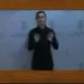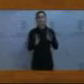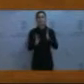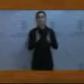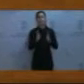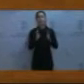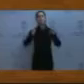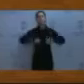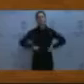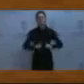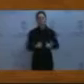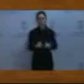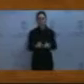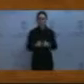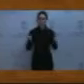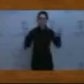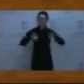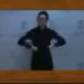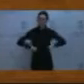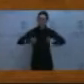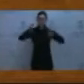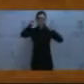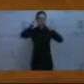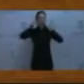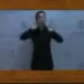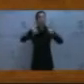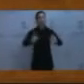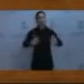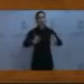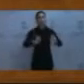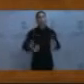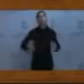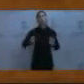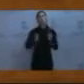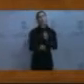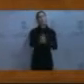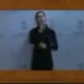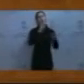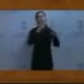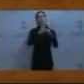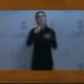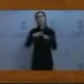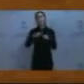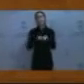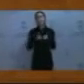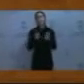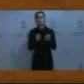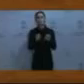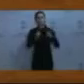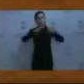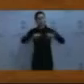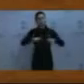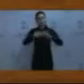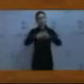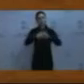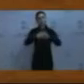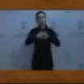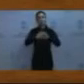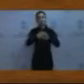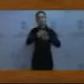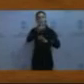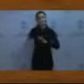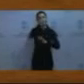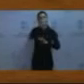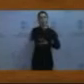pacto educativo. Es cierto que algún grupo político se va a sentar a la mesa, Partido Socialista, Ciudadanos, se va a sentar a la